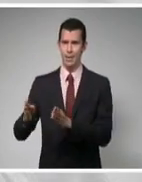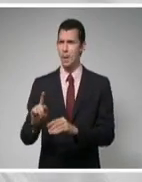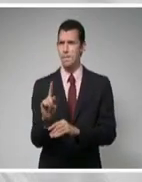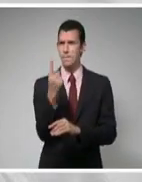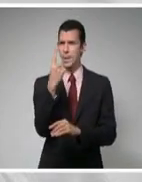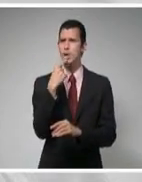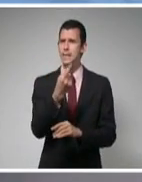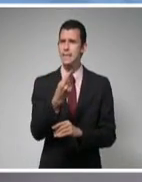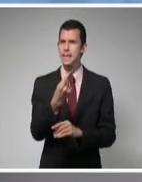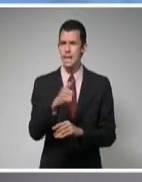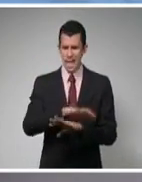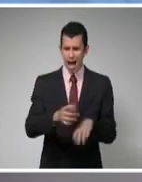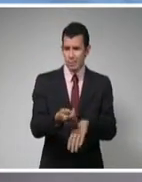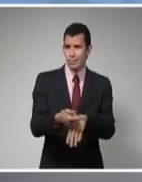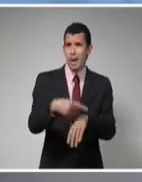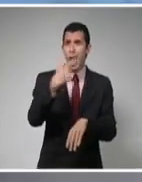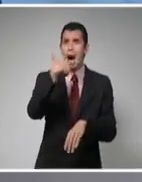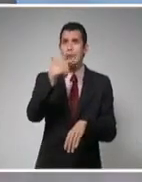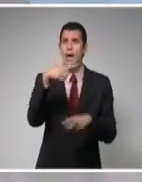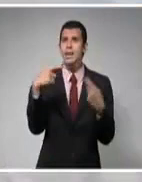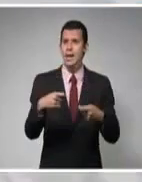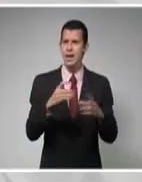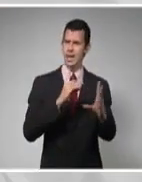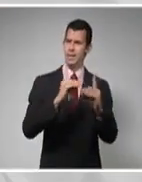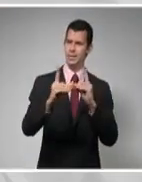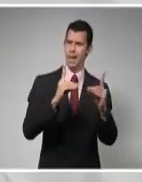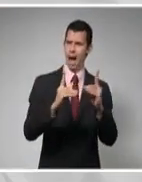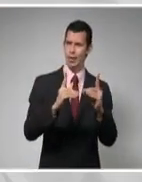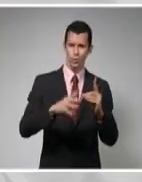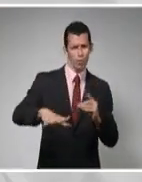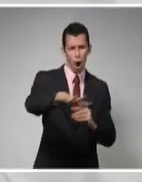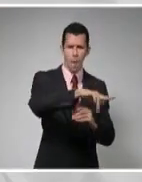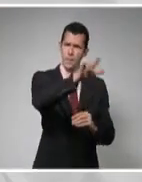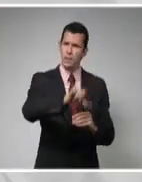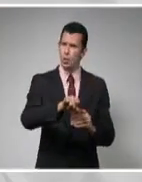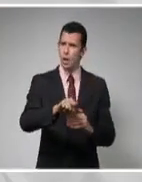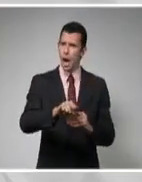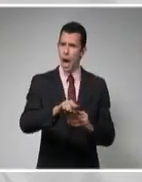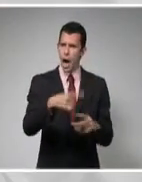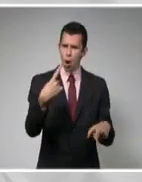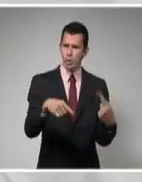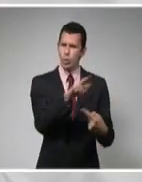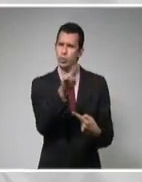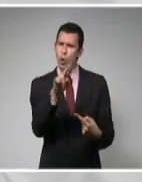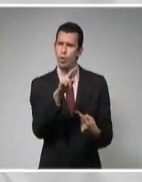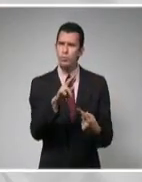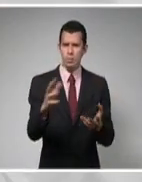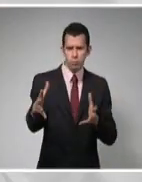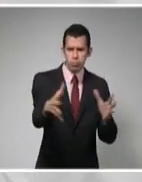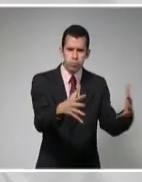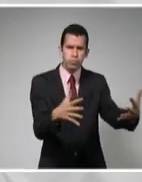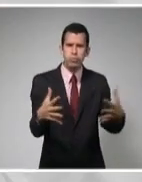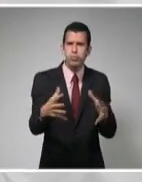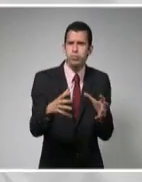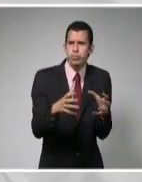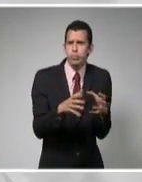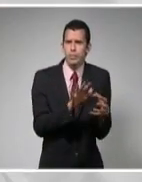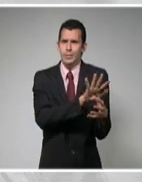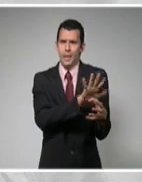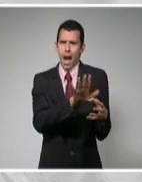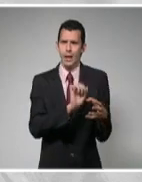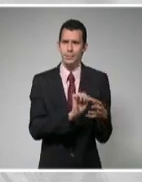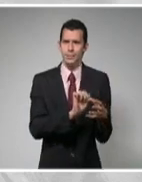abril del año 2021. Segunda etapa de esta propuesta, vamos a ver. Bueno, solicitar un diálogo con el gobierno. Una vez que hayan logrado unirse